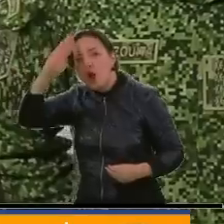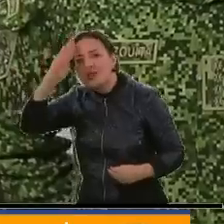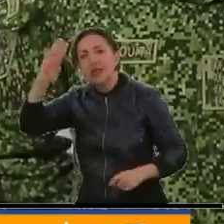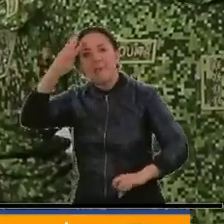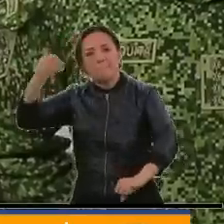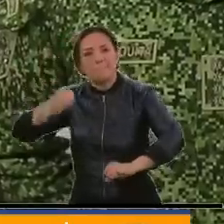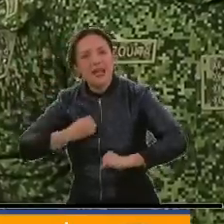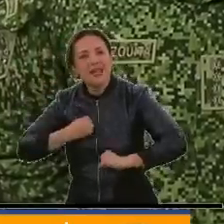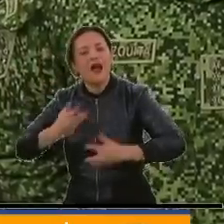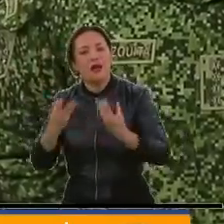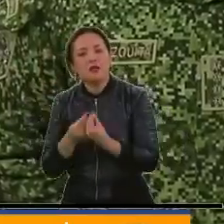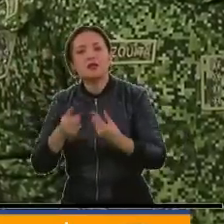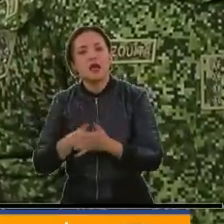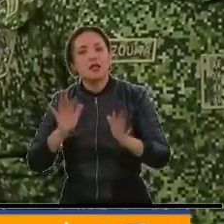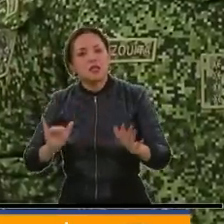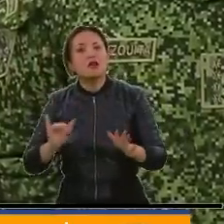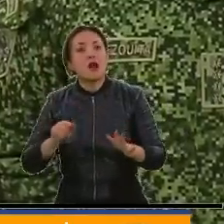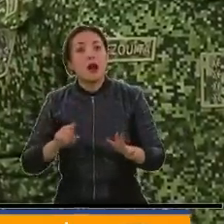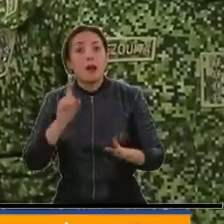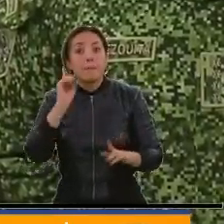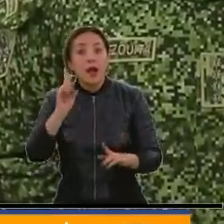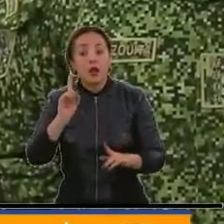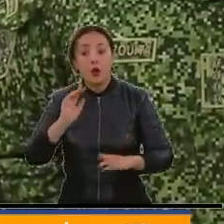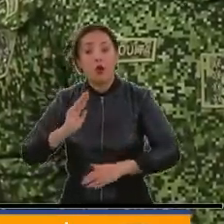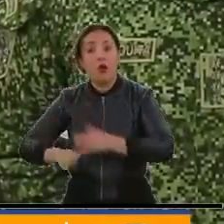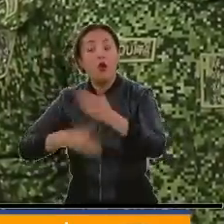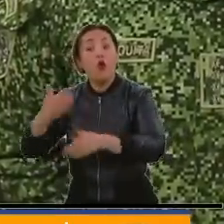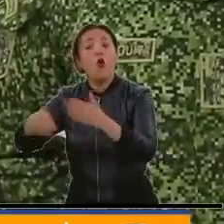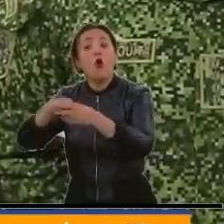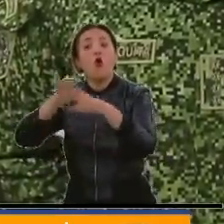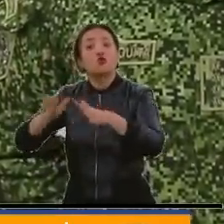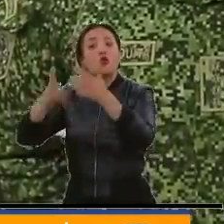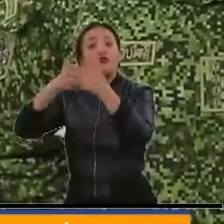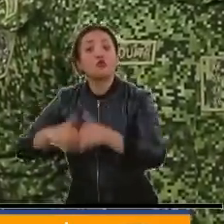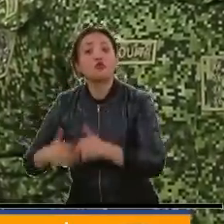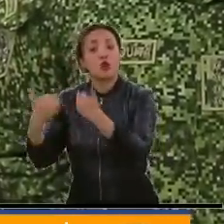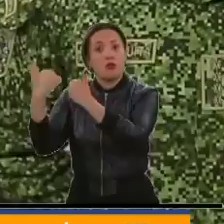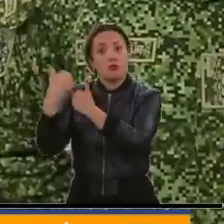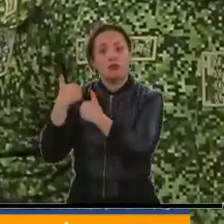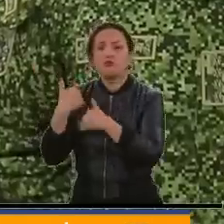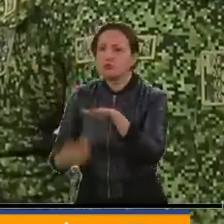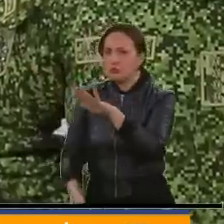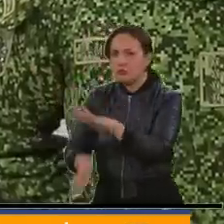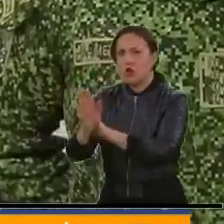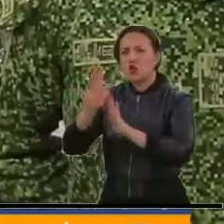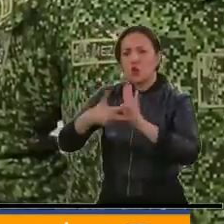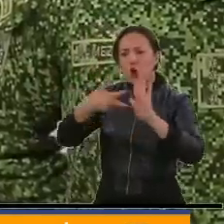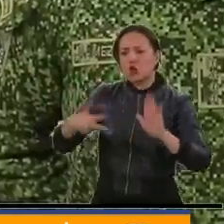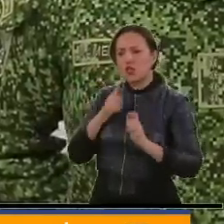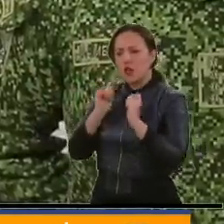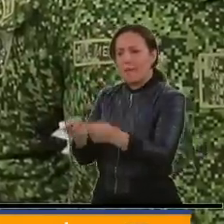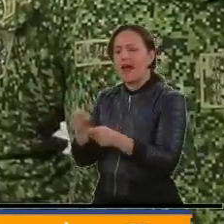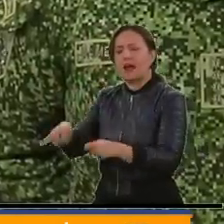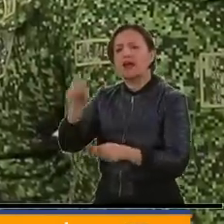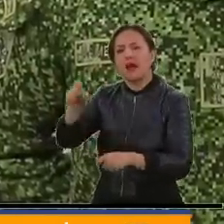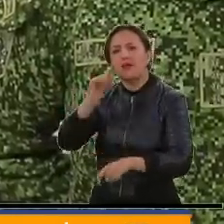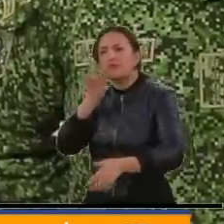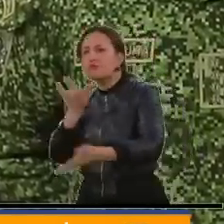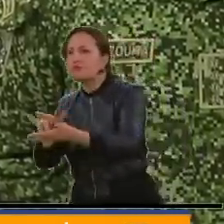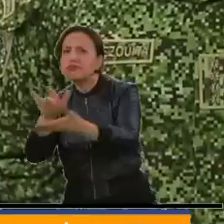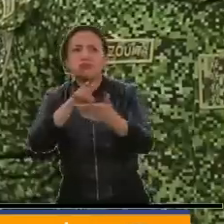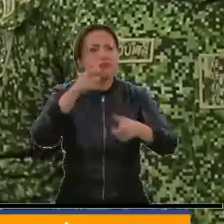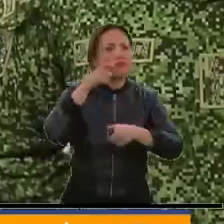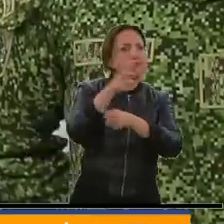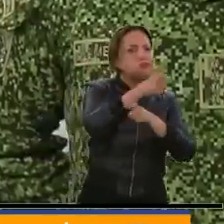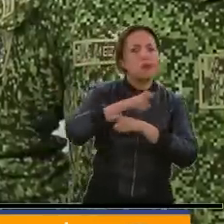se hará sin perjuicio del cumplimiento de la función y obligación constitucional y legal de la fuerza pública de preservar